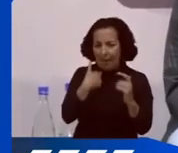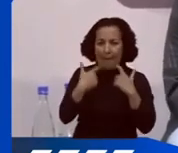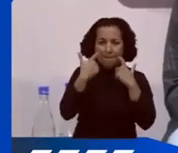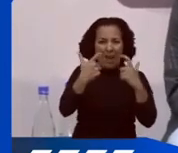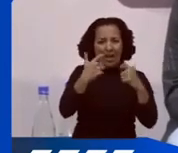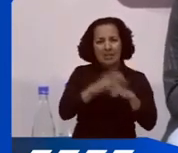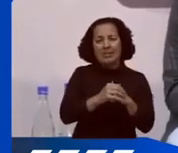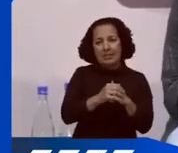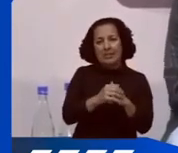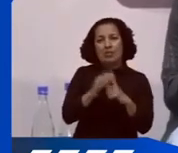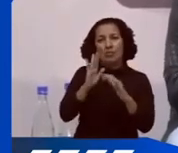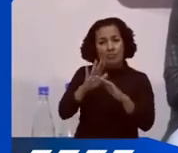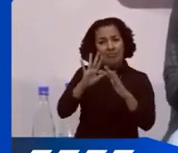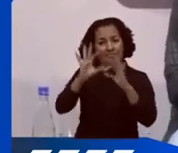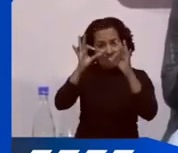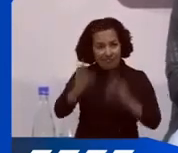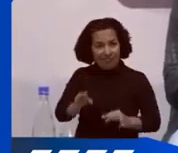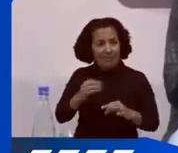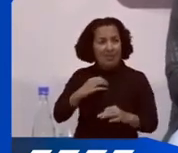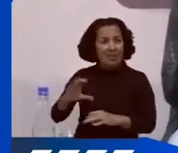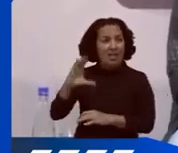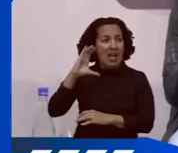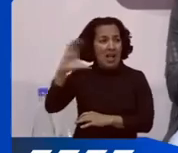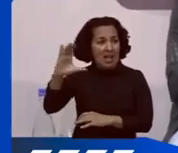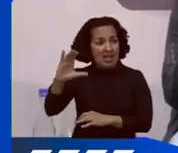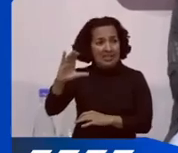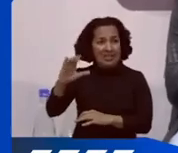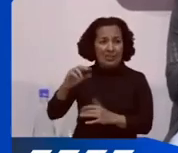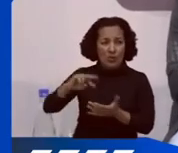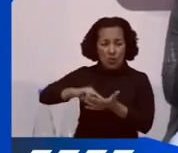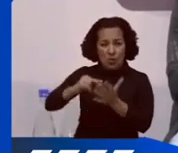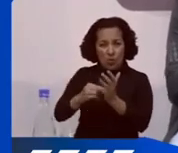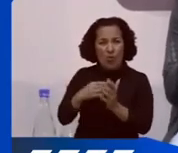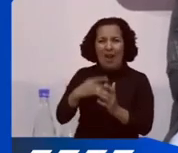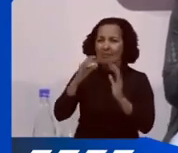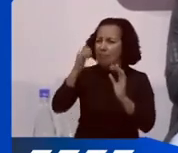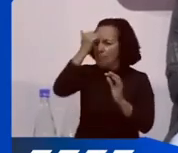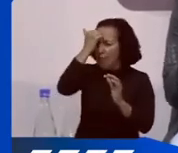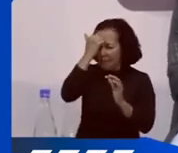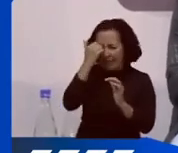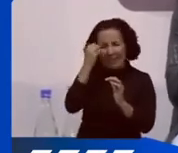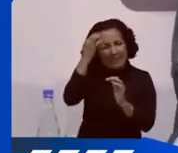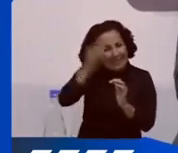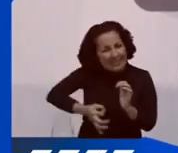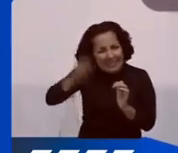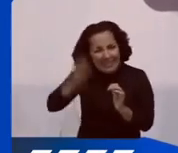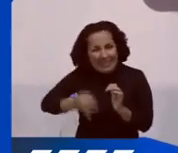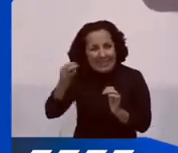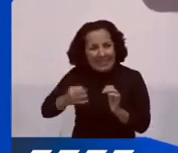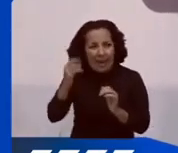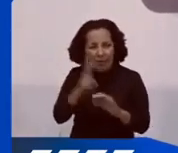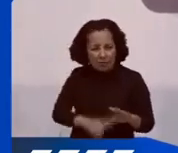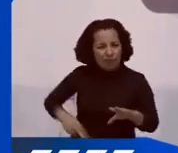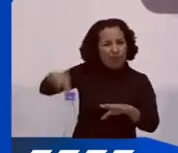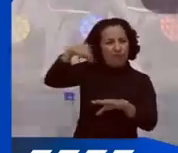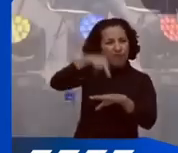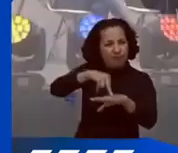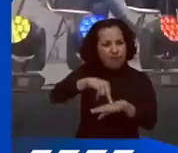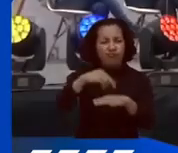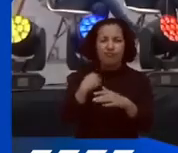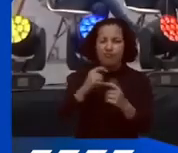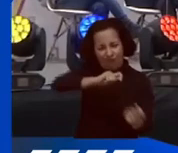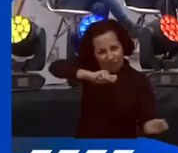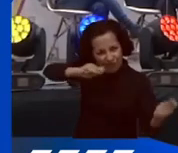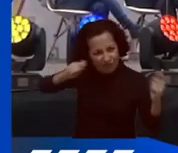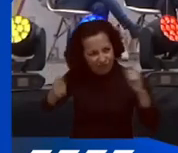Pagarles mejor a los maestros, dignificarlos. Darles una mejor salud, la que hoy tienen no es buena y vamos a